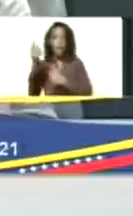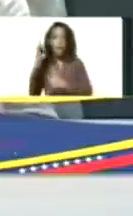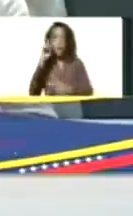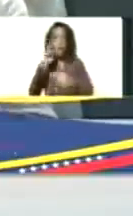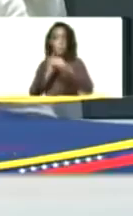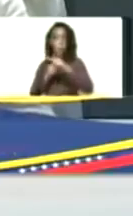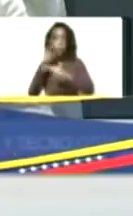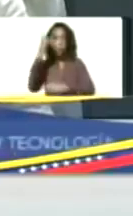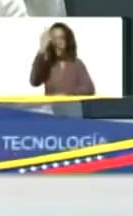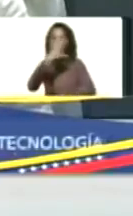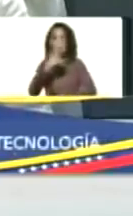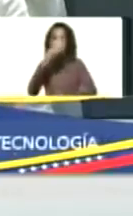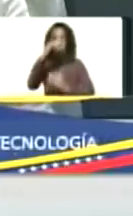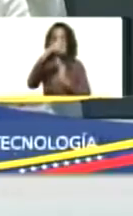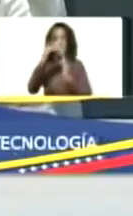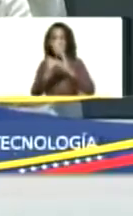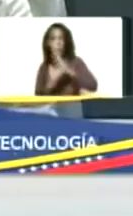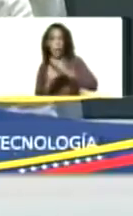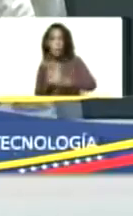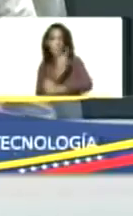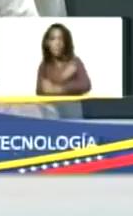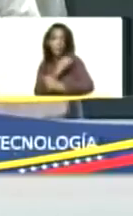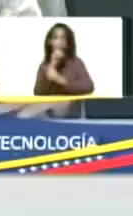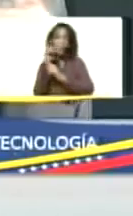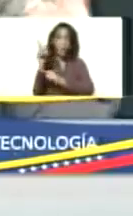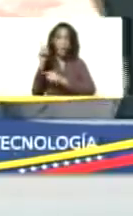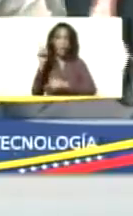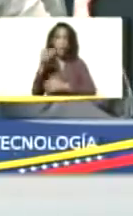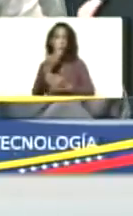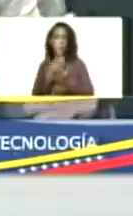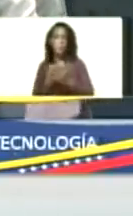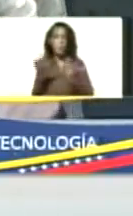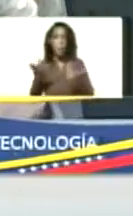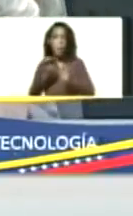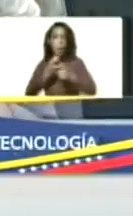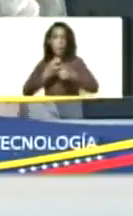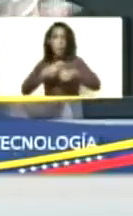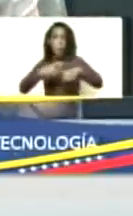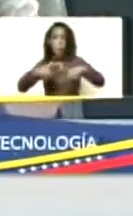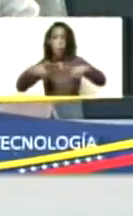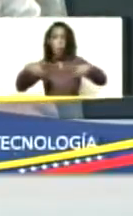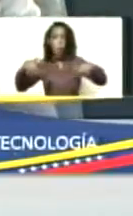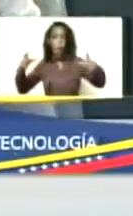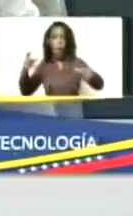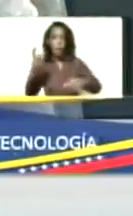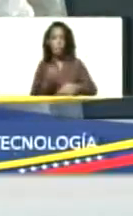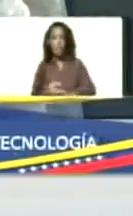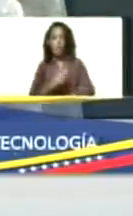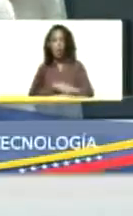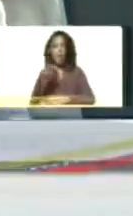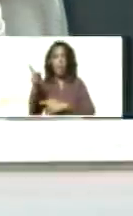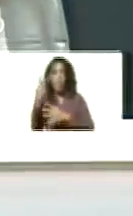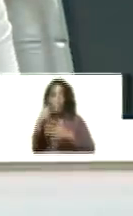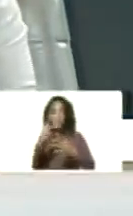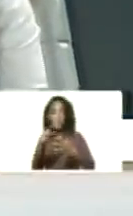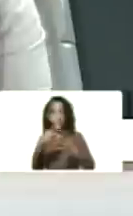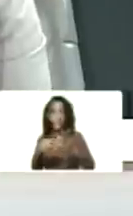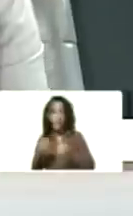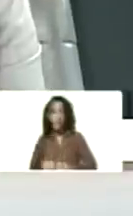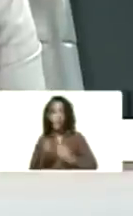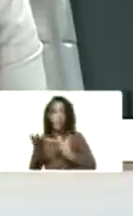de la baja tasa de vacunación, y esto permite la proliferación con mayor probabilidad de variantes del